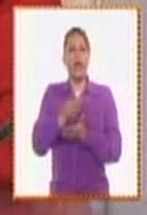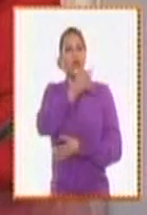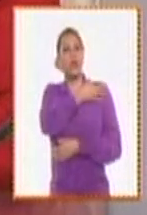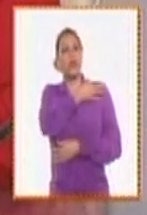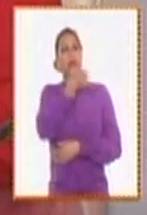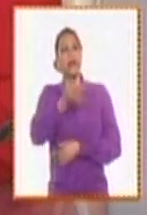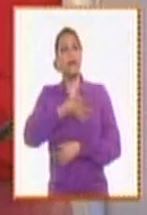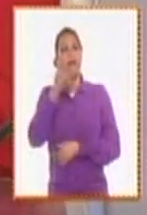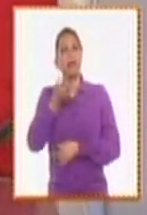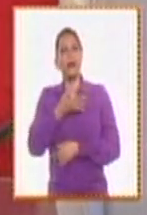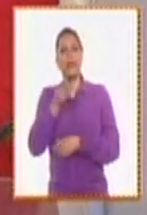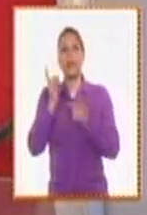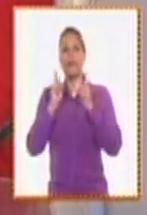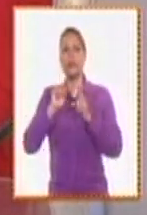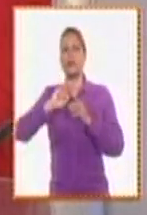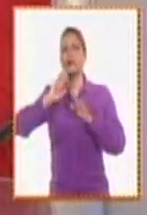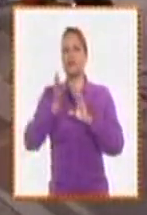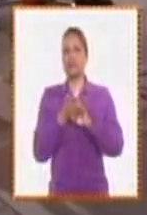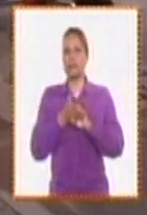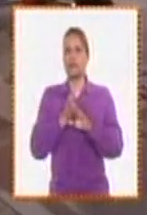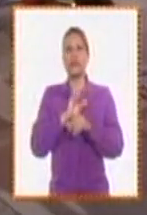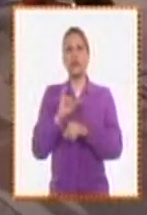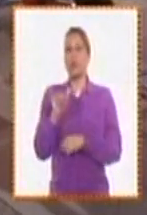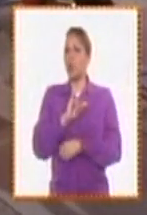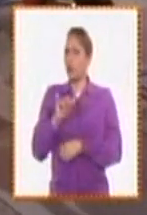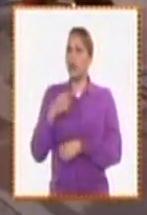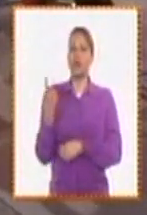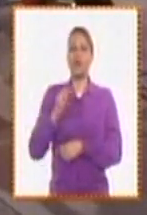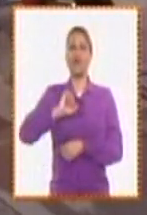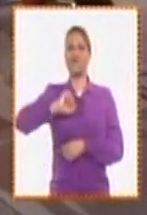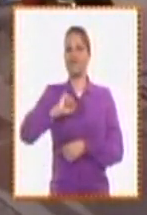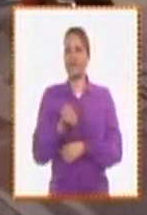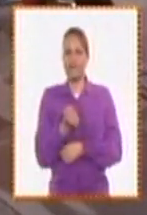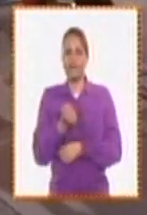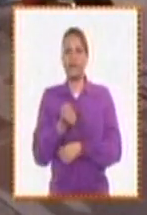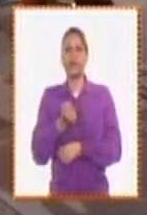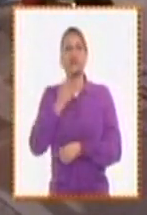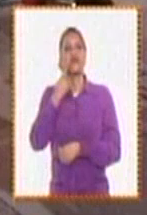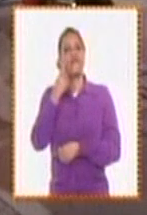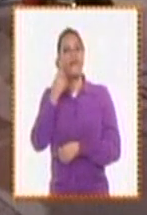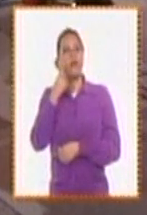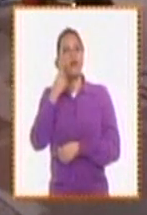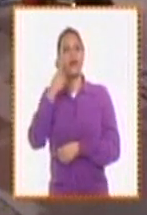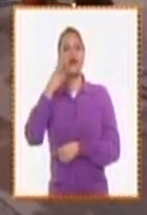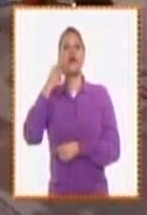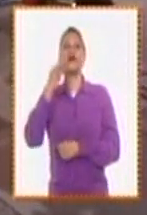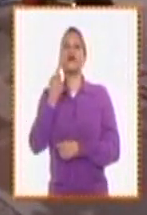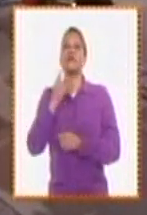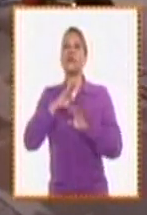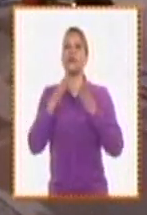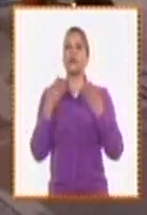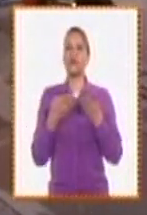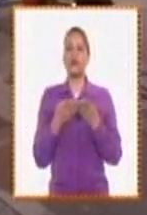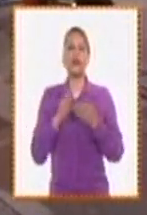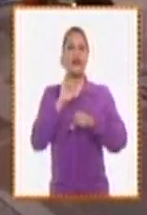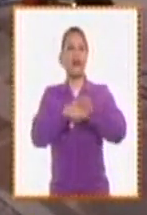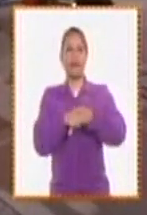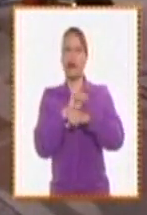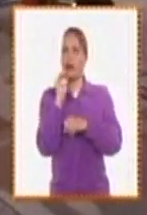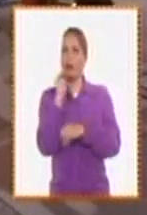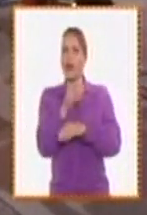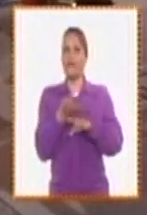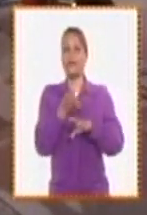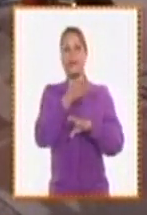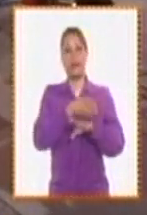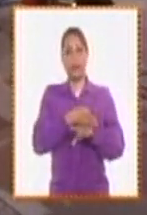y penitenciaria, también nosotros somos severos en el sentido del comportamiento de los beneficios de carcelación anticipada,